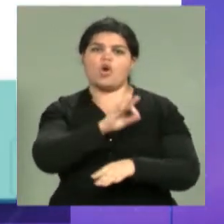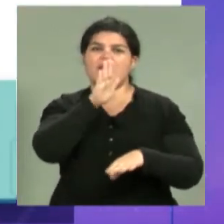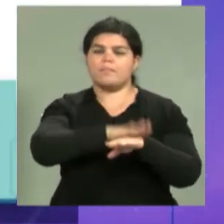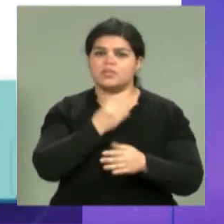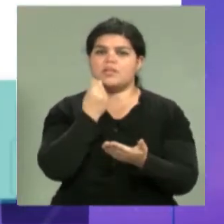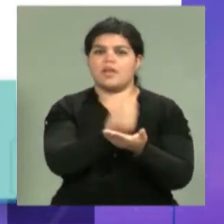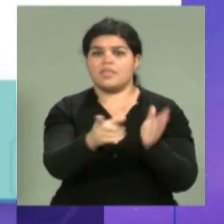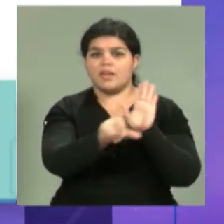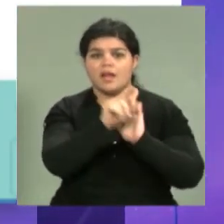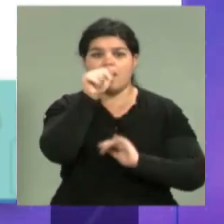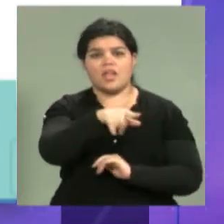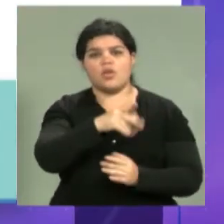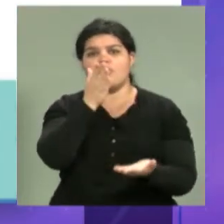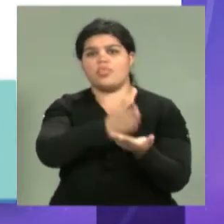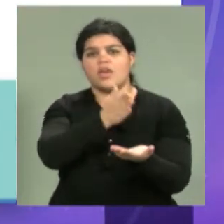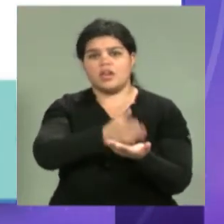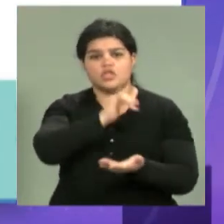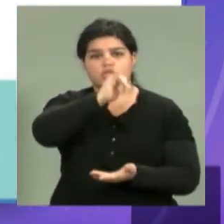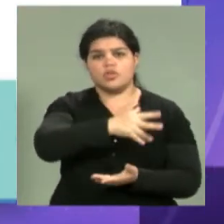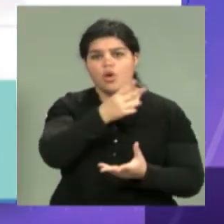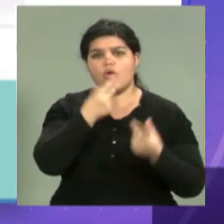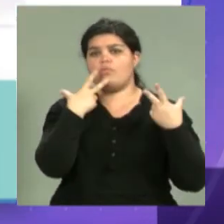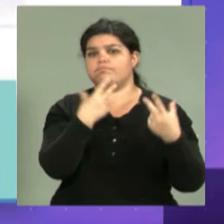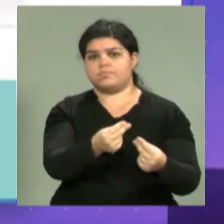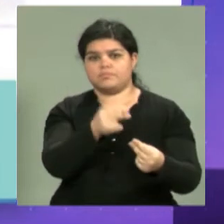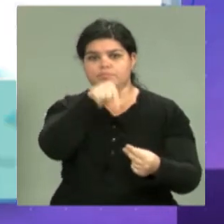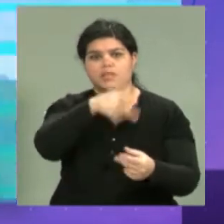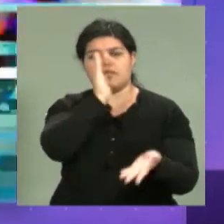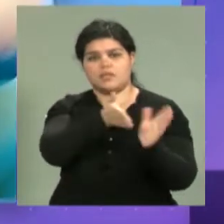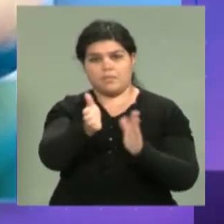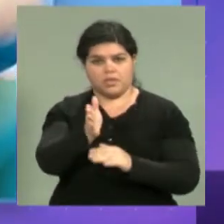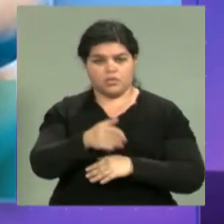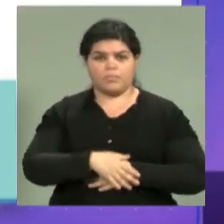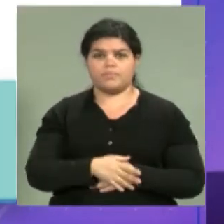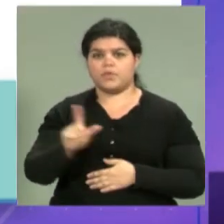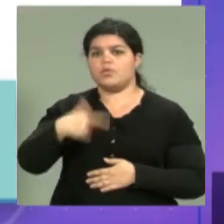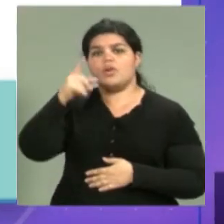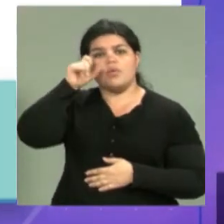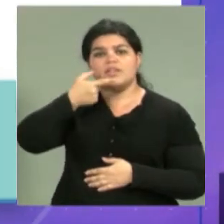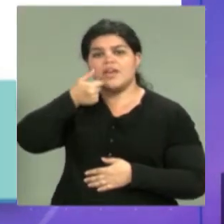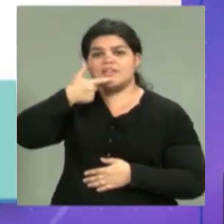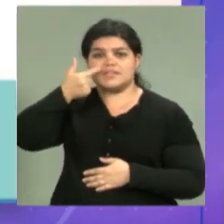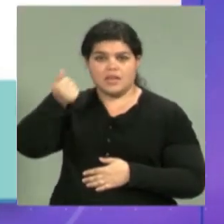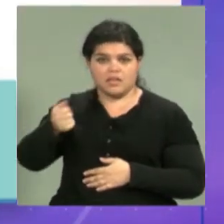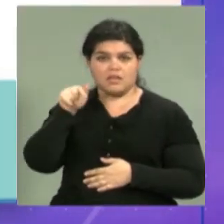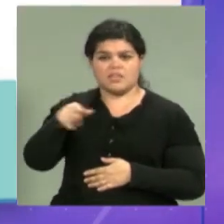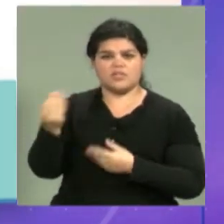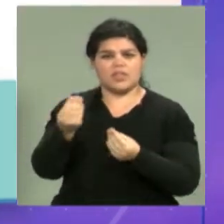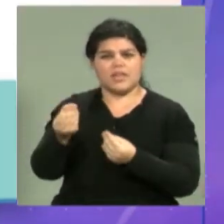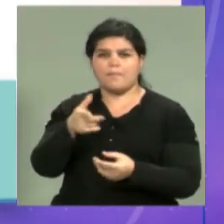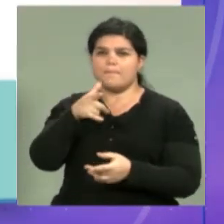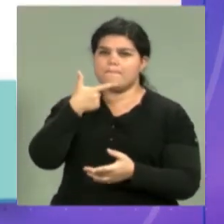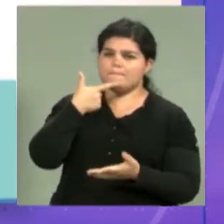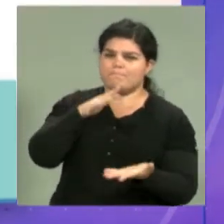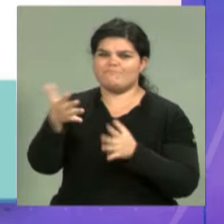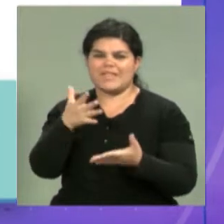legal serán quienes tienen el derecho de rechazar estos procedimientos médicos. La eutanasia, sin embargo, es casi sinónimo de